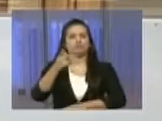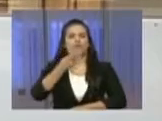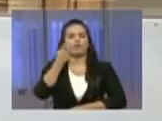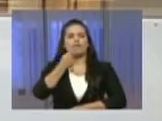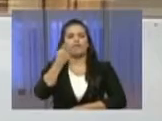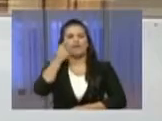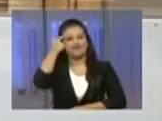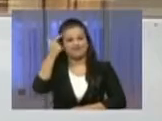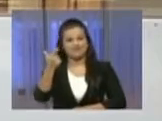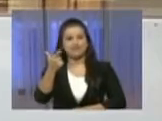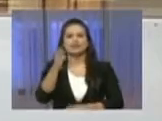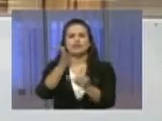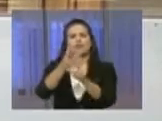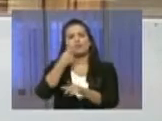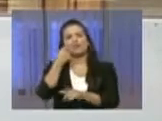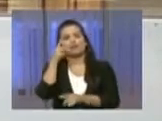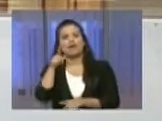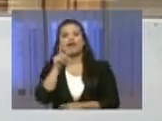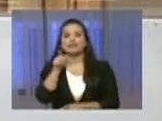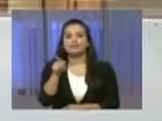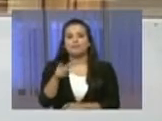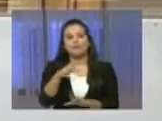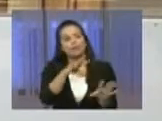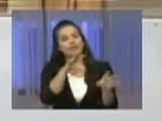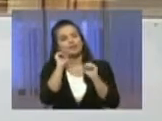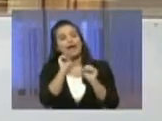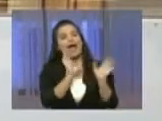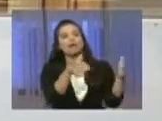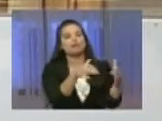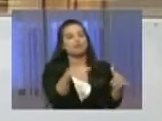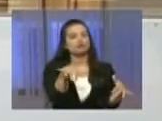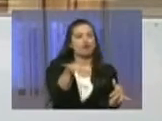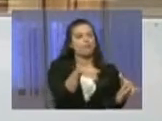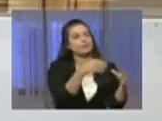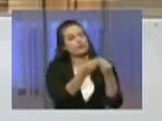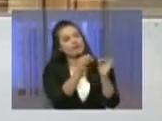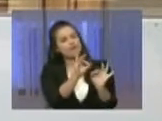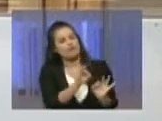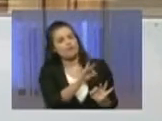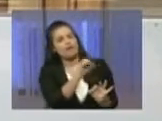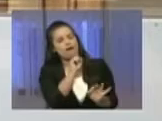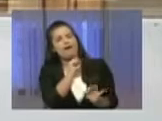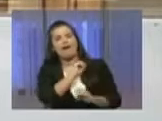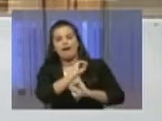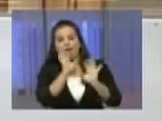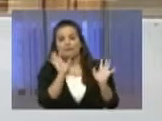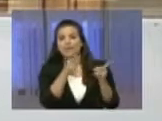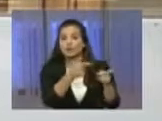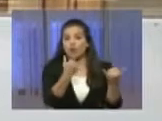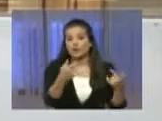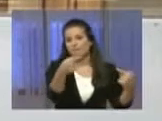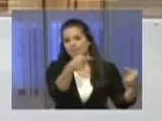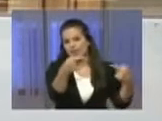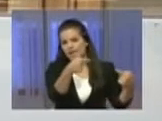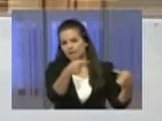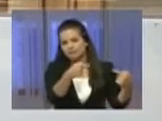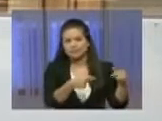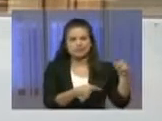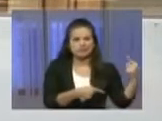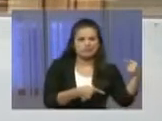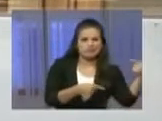entender a la banda de los zombies y la pelea que tienen ahora un zombi contra El